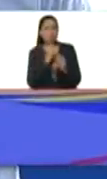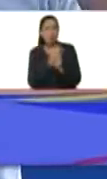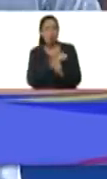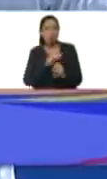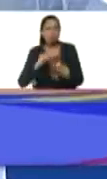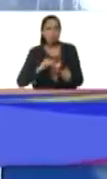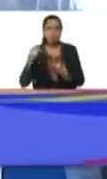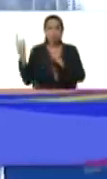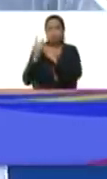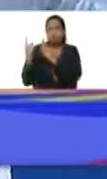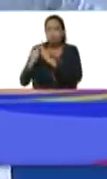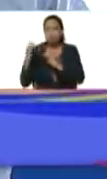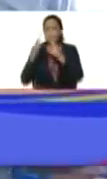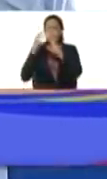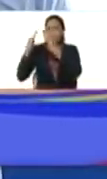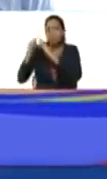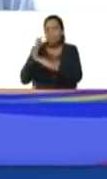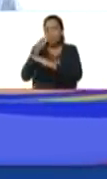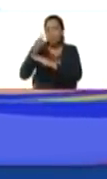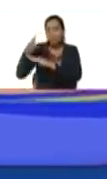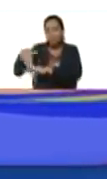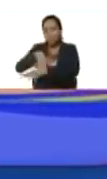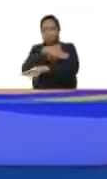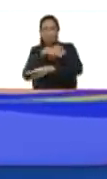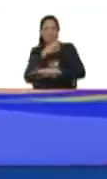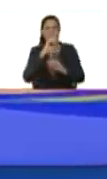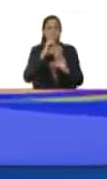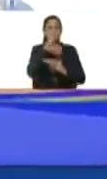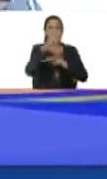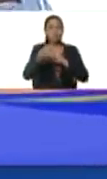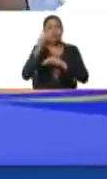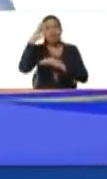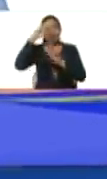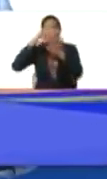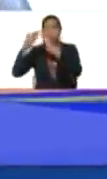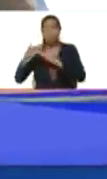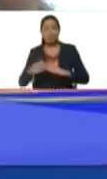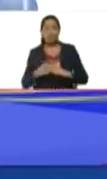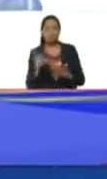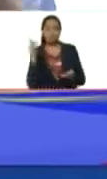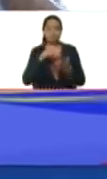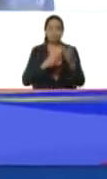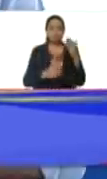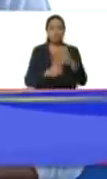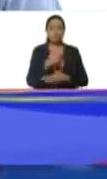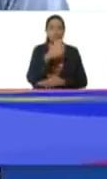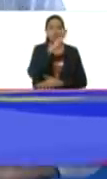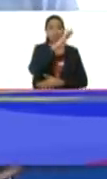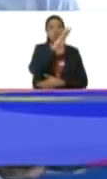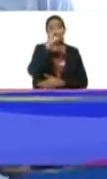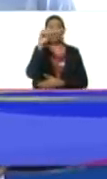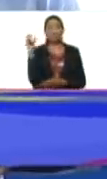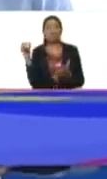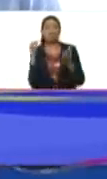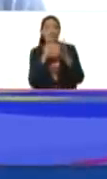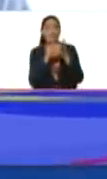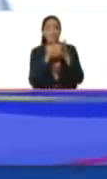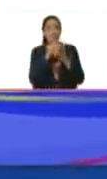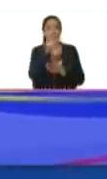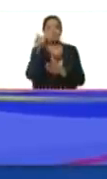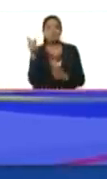casa por casa, calle por calle, comunidad por comunidad, participaron más de 400.000 personas en esa